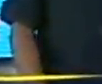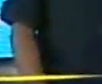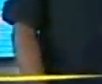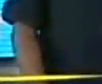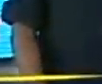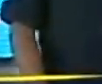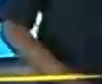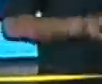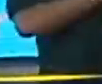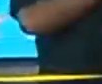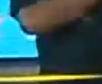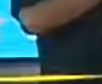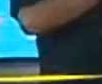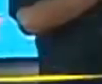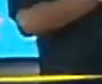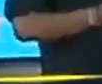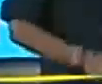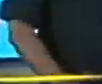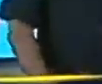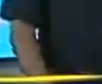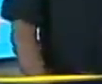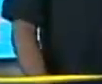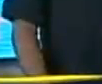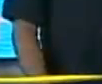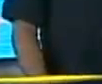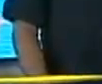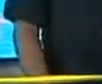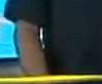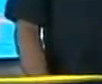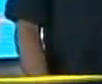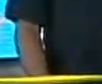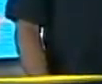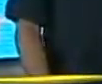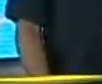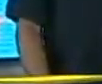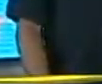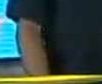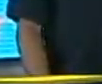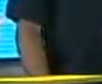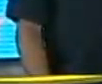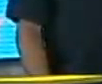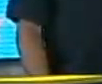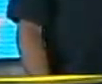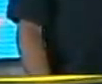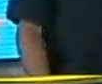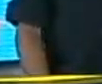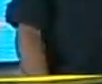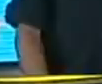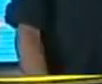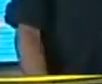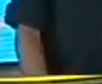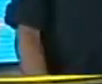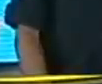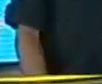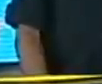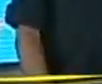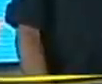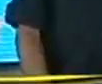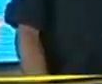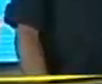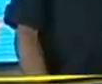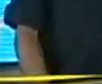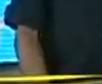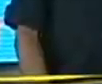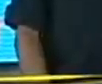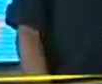Socialista Unido de Venezuela, saludando a los diputados y diputadas del Bloque de la Patria de la Soberana Asamblea Nacional,